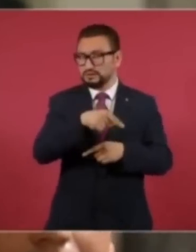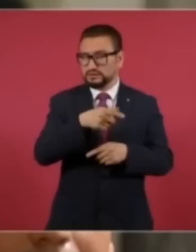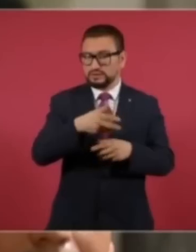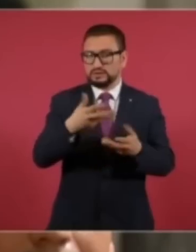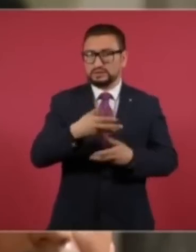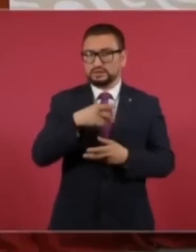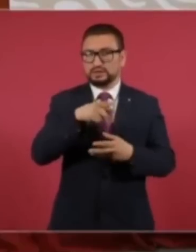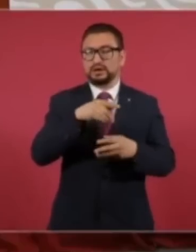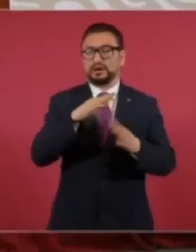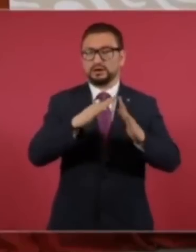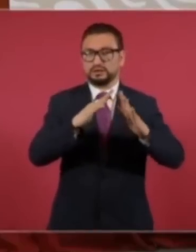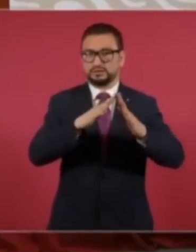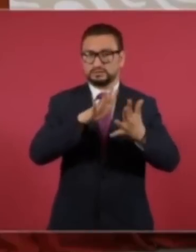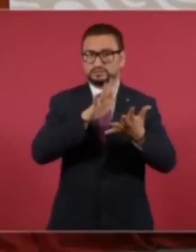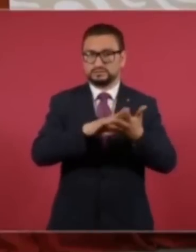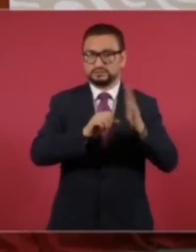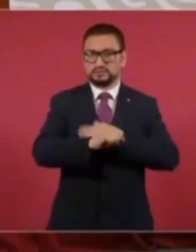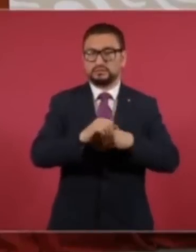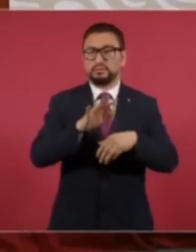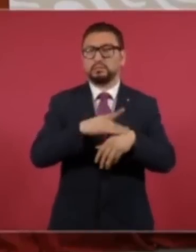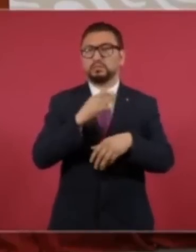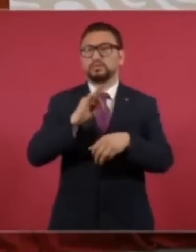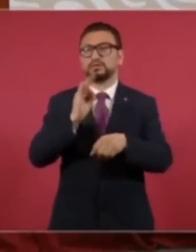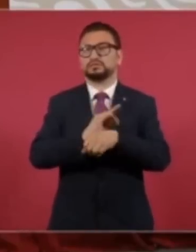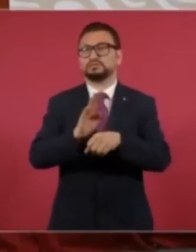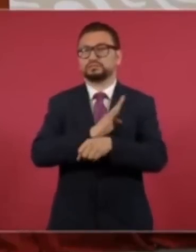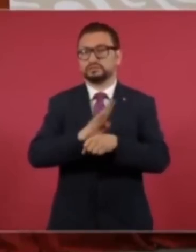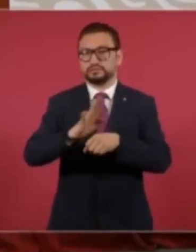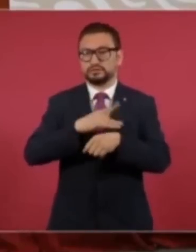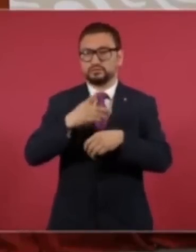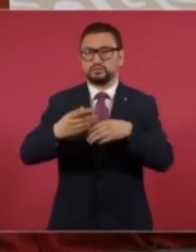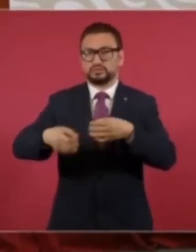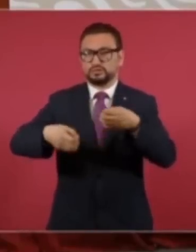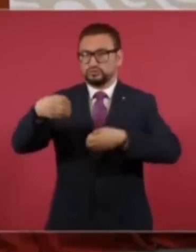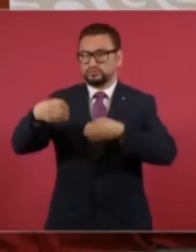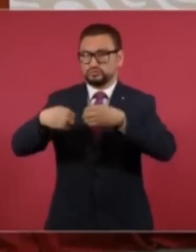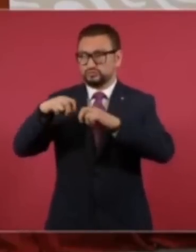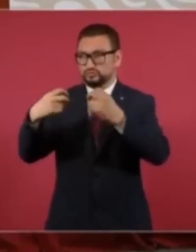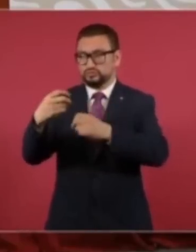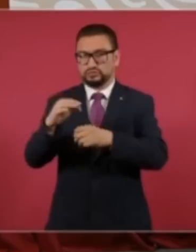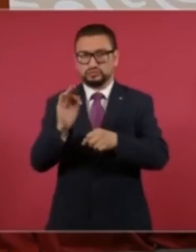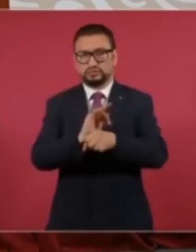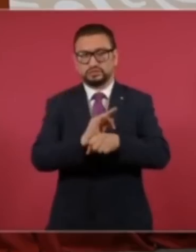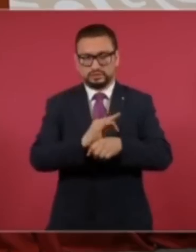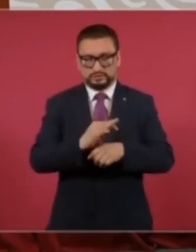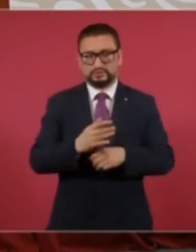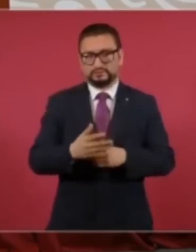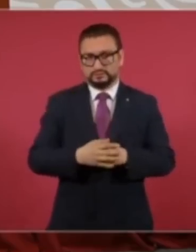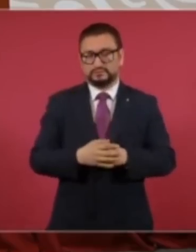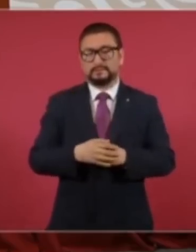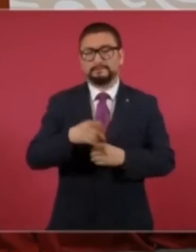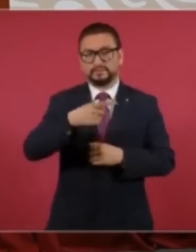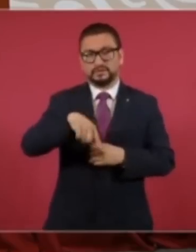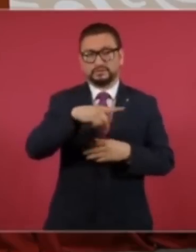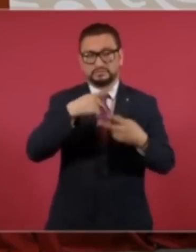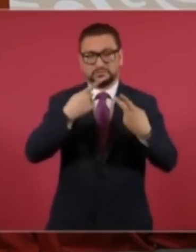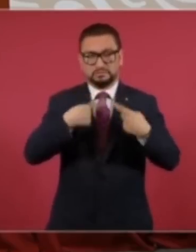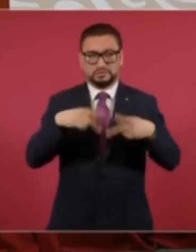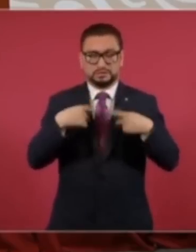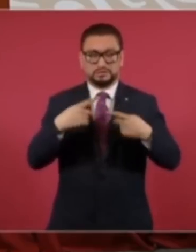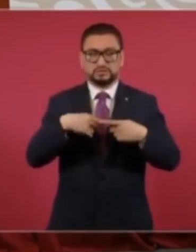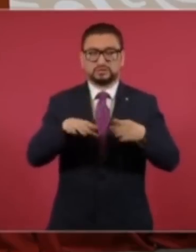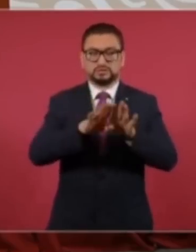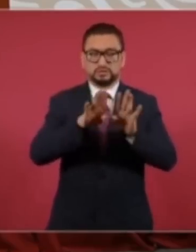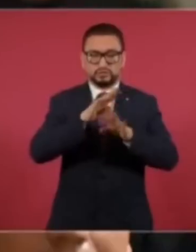un arresto domiciliario en estos beneficios que dan los del Poder Judicial a los presuntos delincuentes de